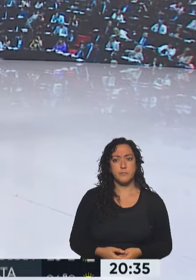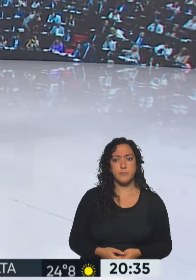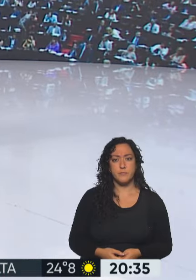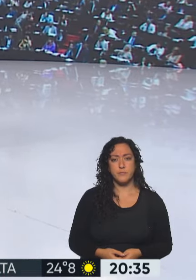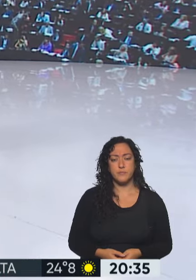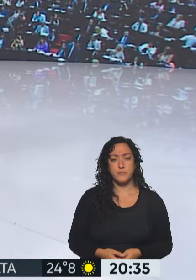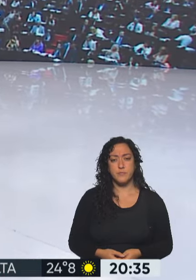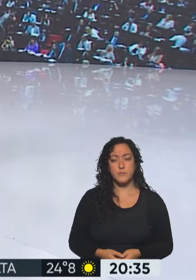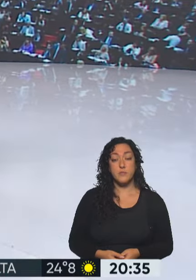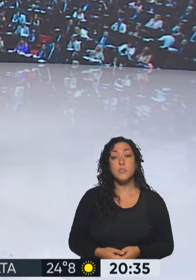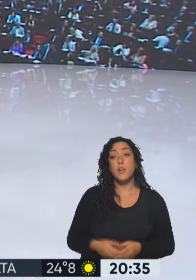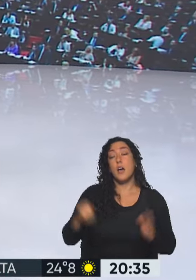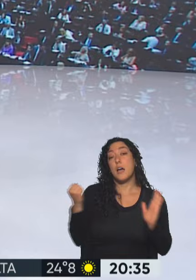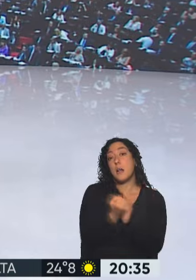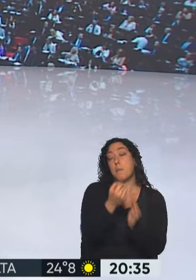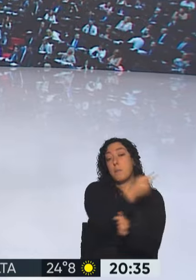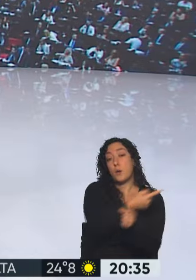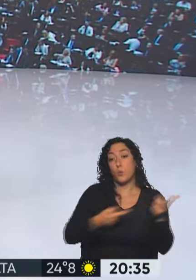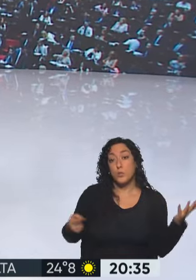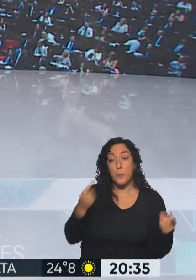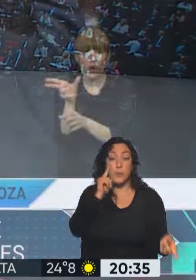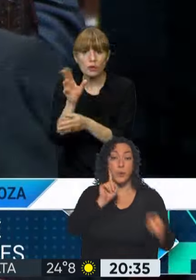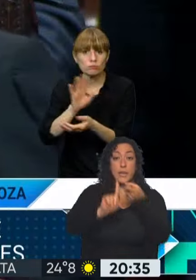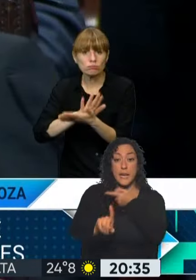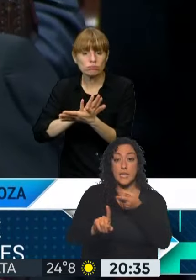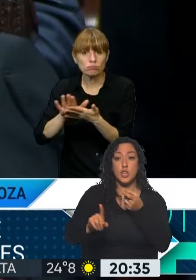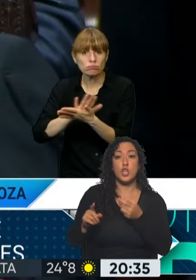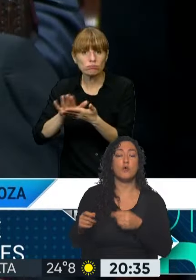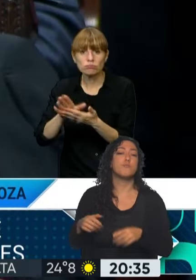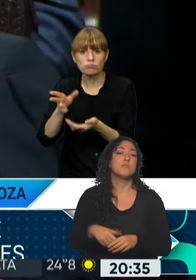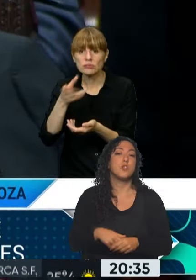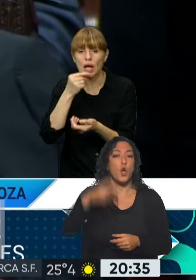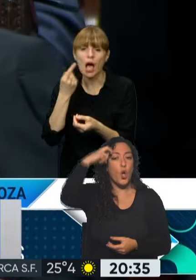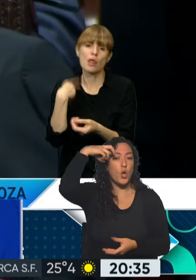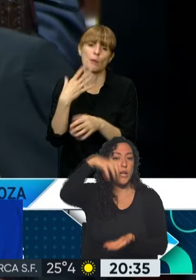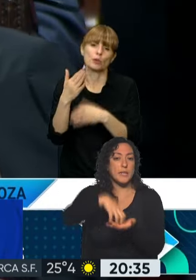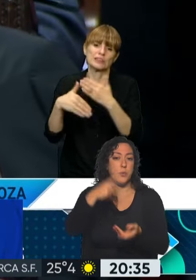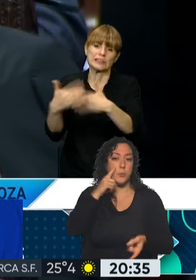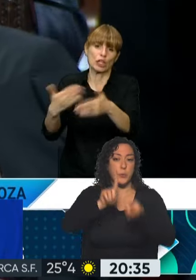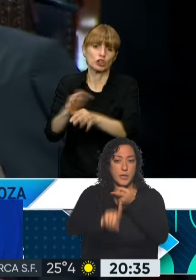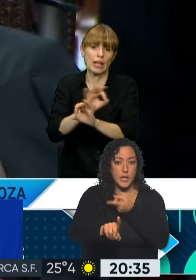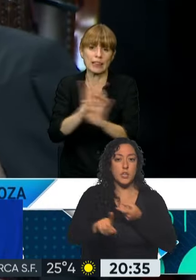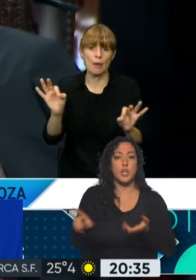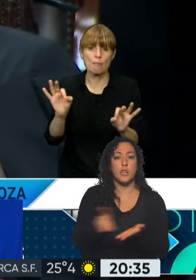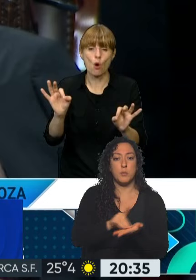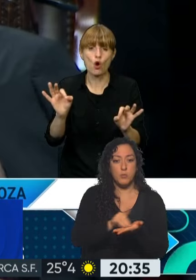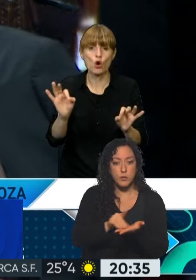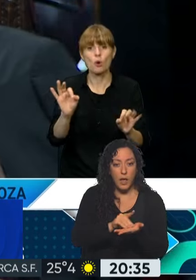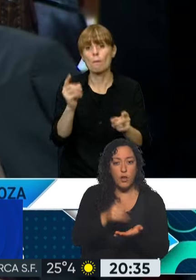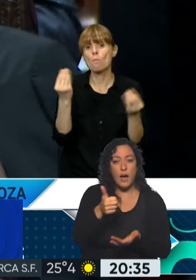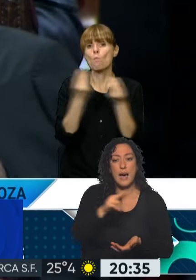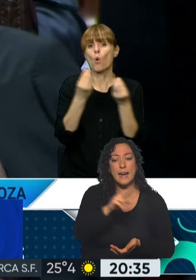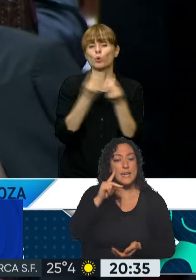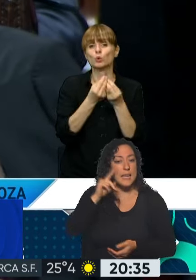Y en medio de todas estas repercusiones nos vamos ya en vivo adentro del recinto del Congreso de la Nación. La diputada Arrieta está en